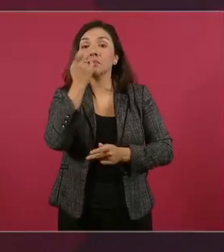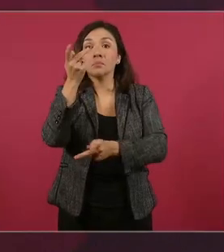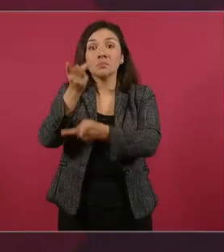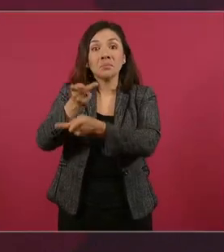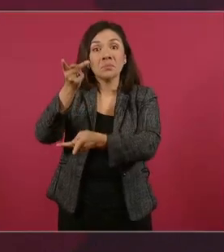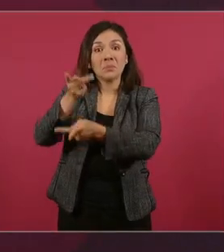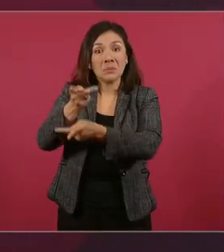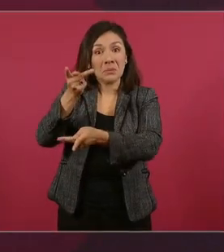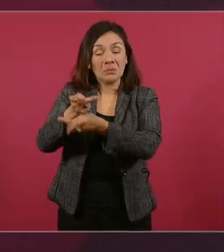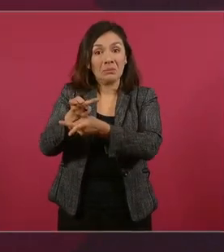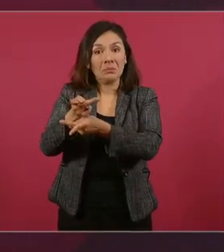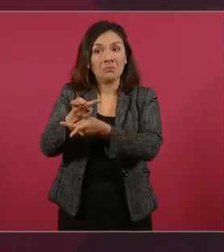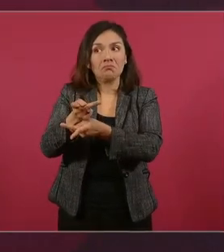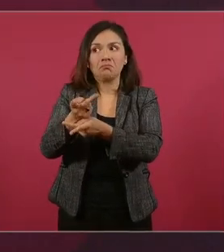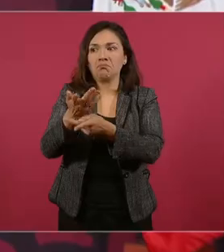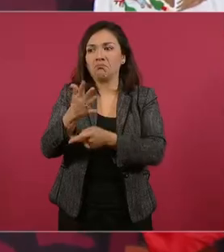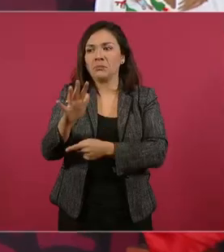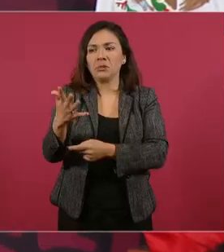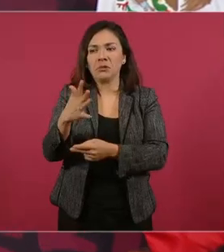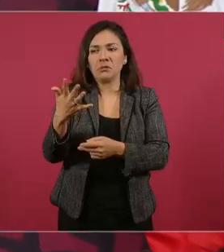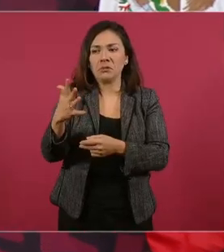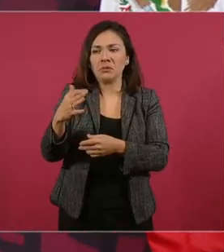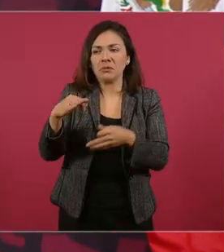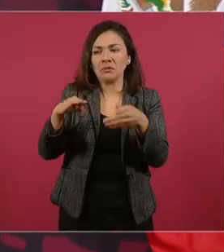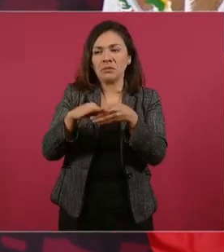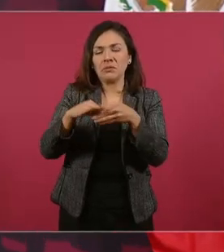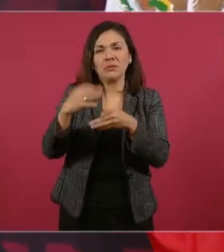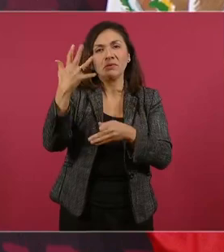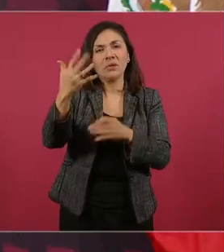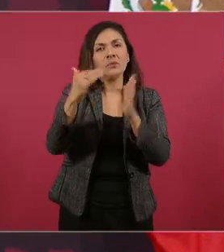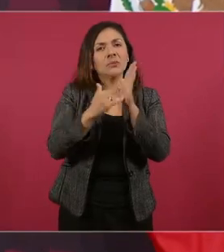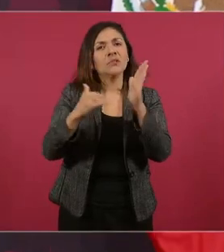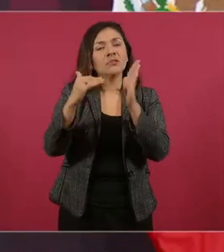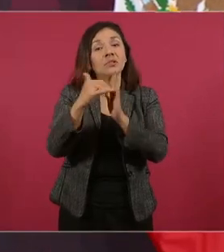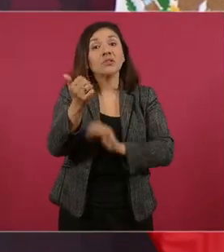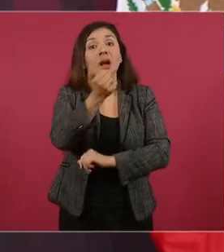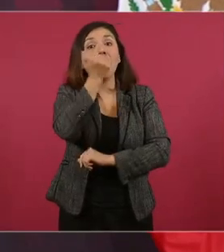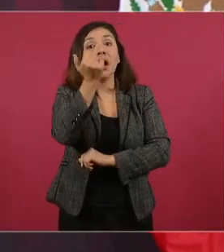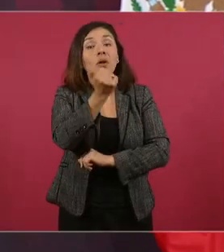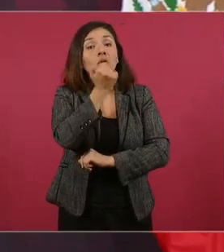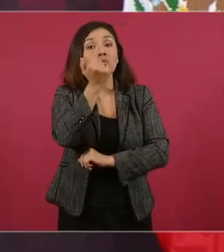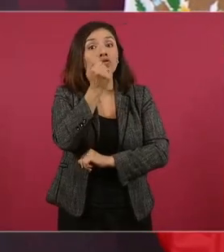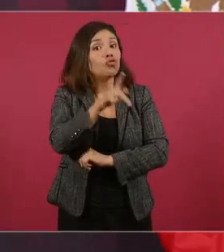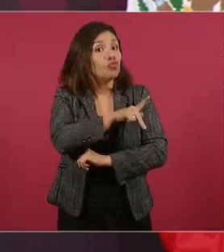son cerca de 5 millones de estudiantes, todos.